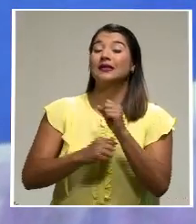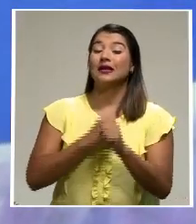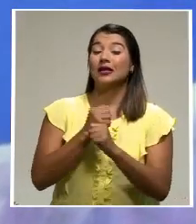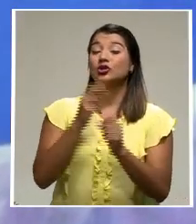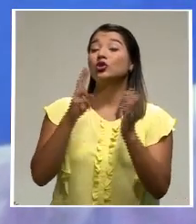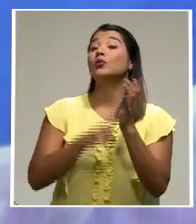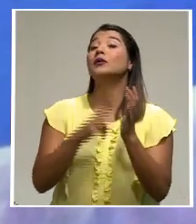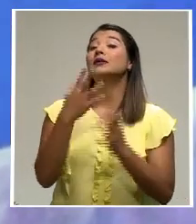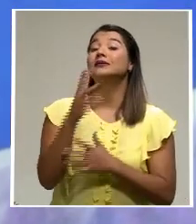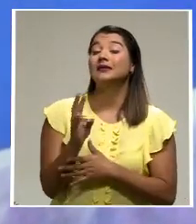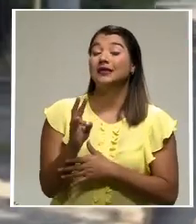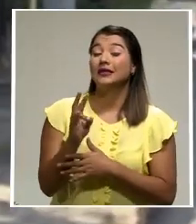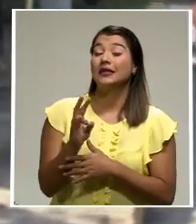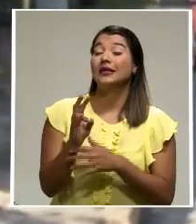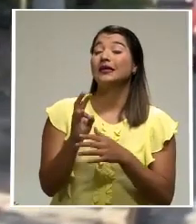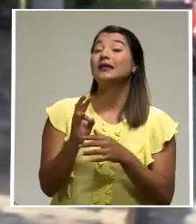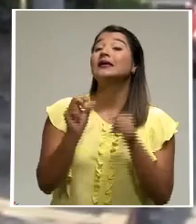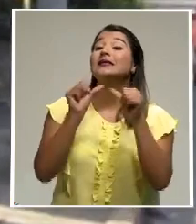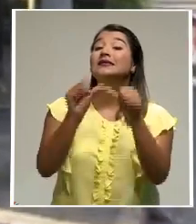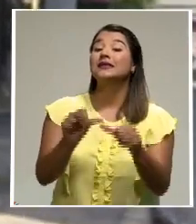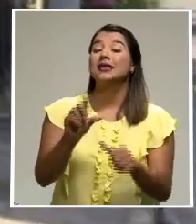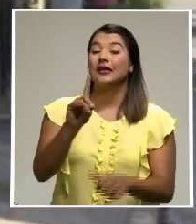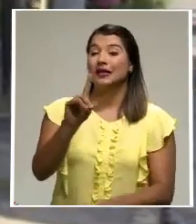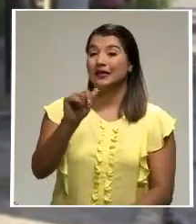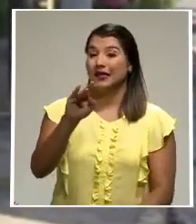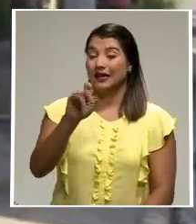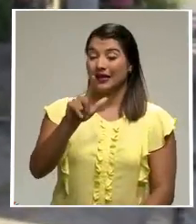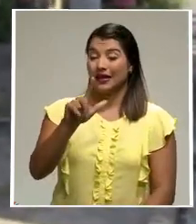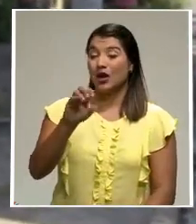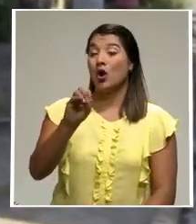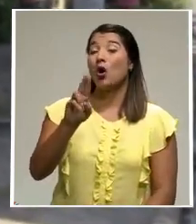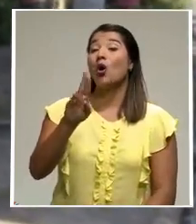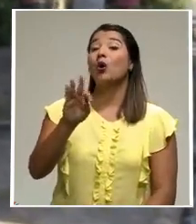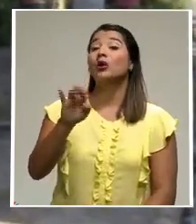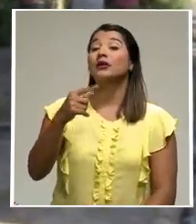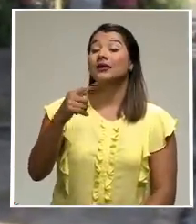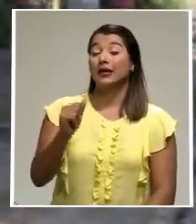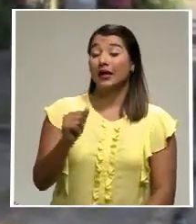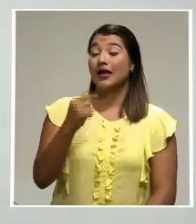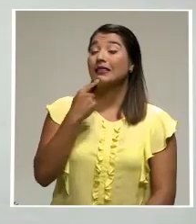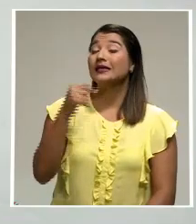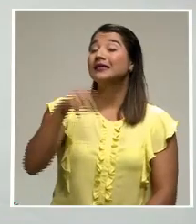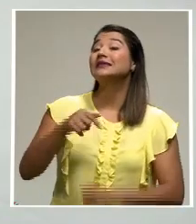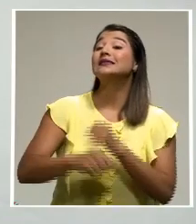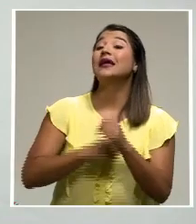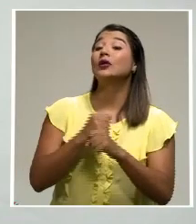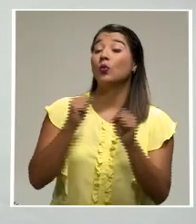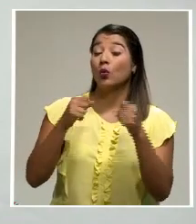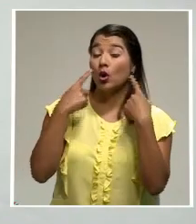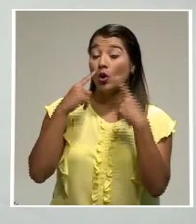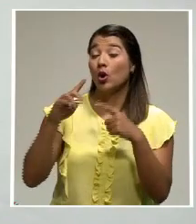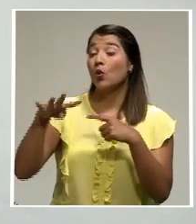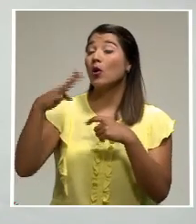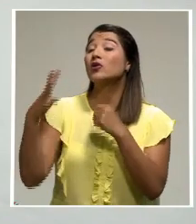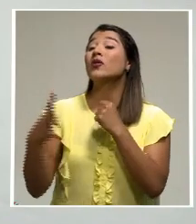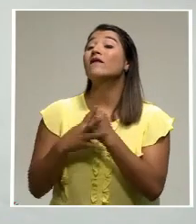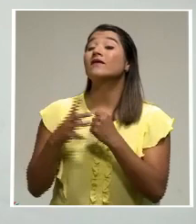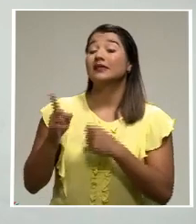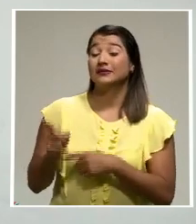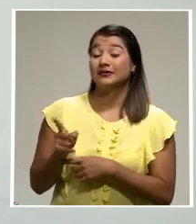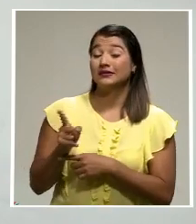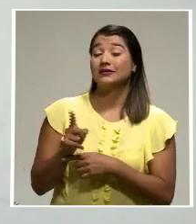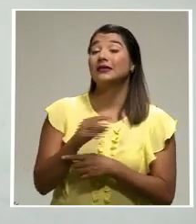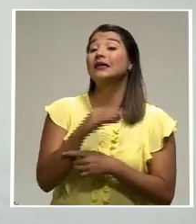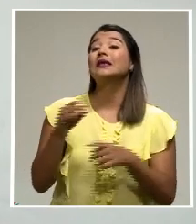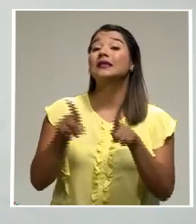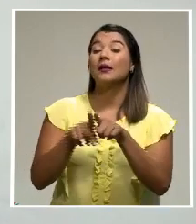un exguerrillero sandinista que este año podría presentarse a un cuarto mandato consecutivo. En diciembre, el Parlamento aprobó una ley que